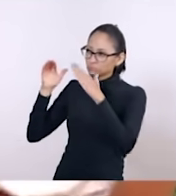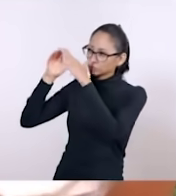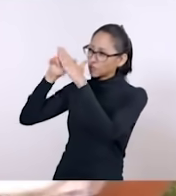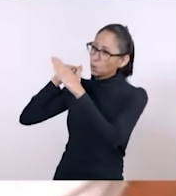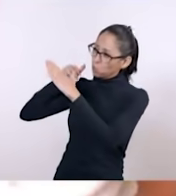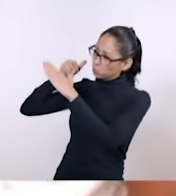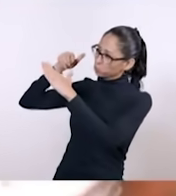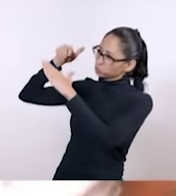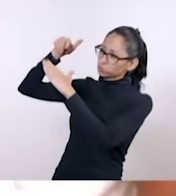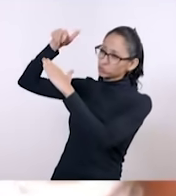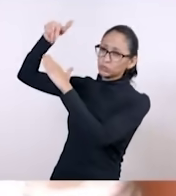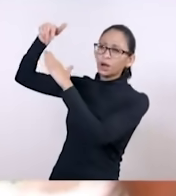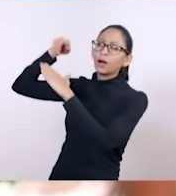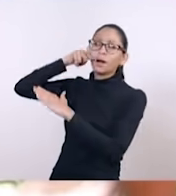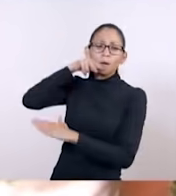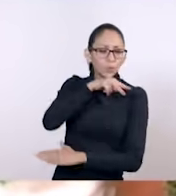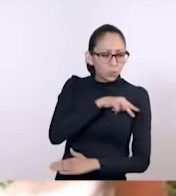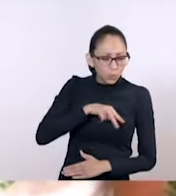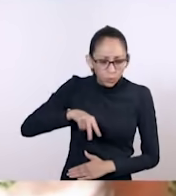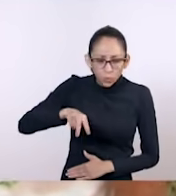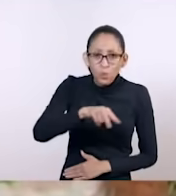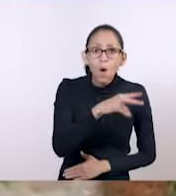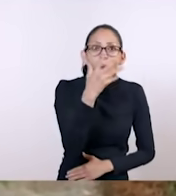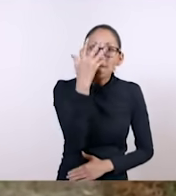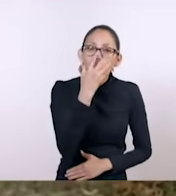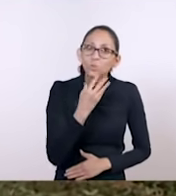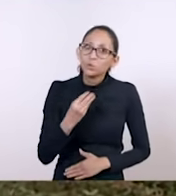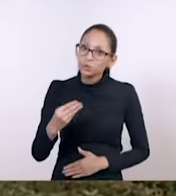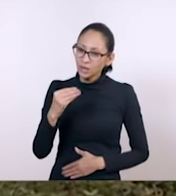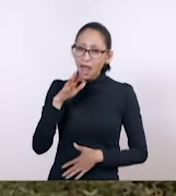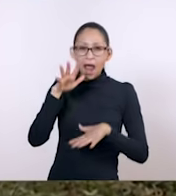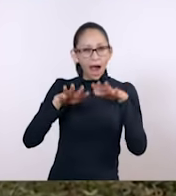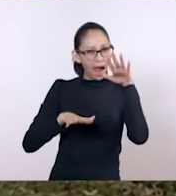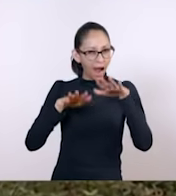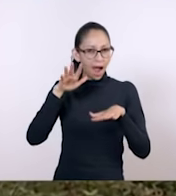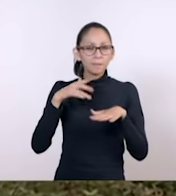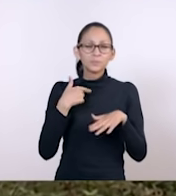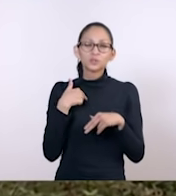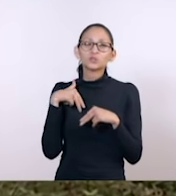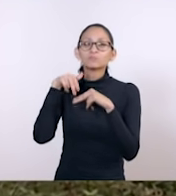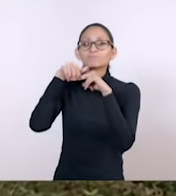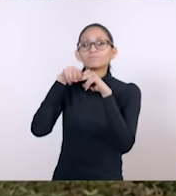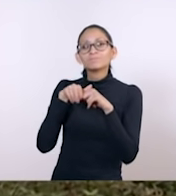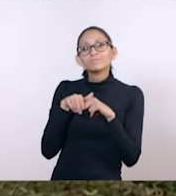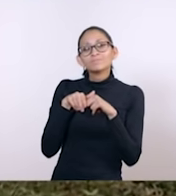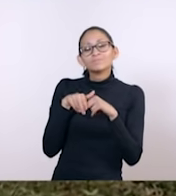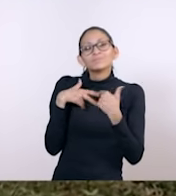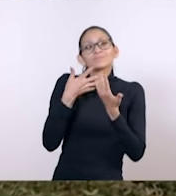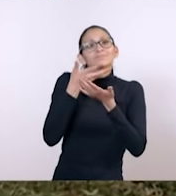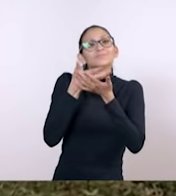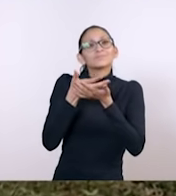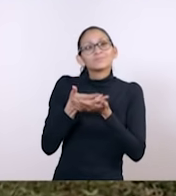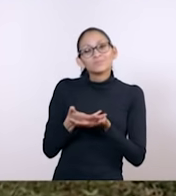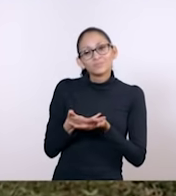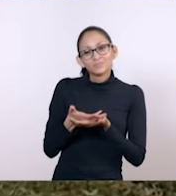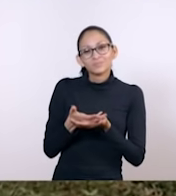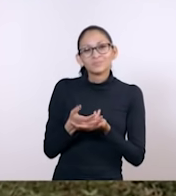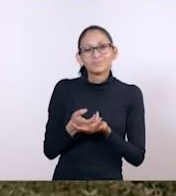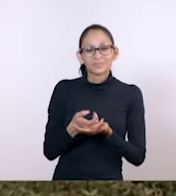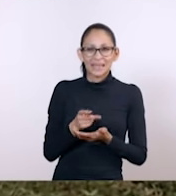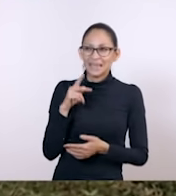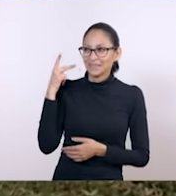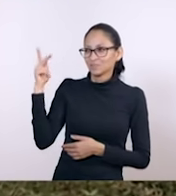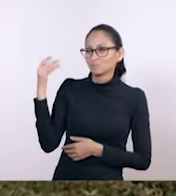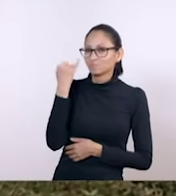cerro se ve bien bonito mi pueblo. A veces yo me siento a descansar y